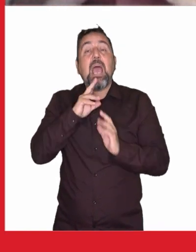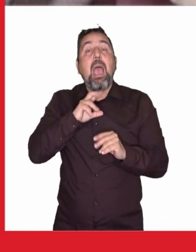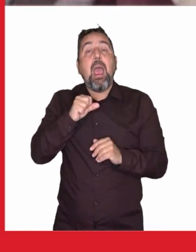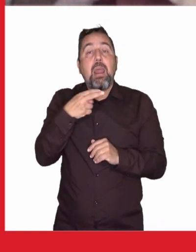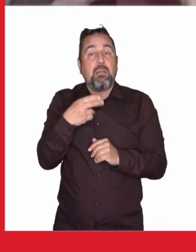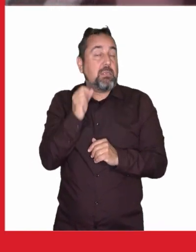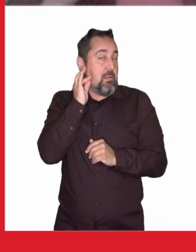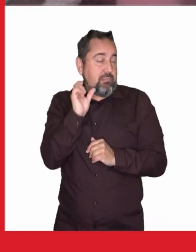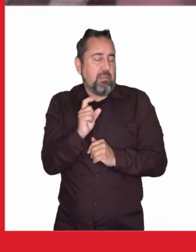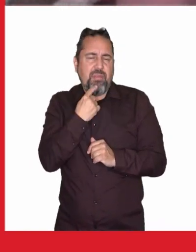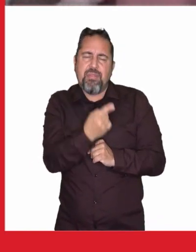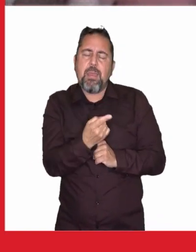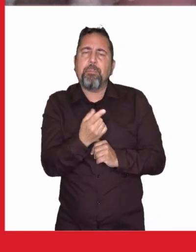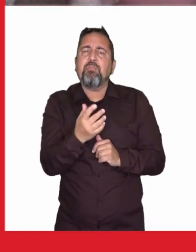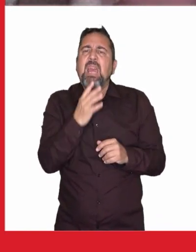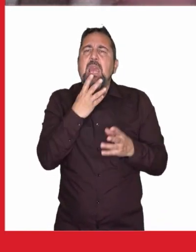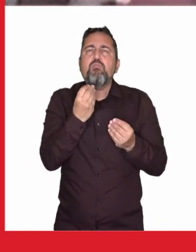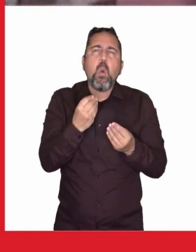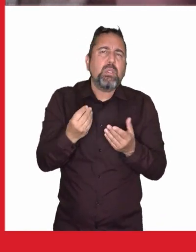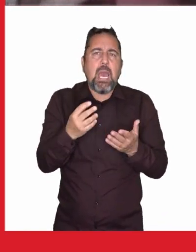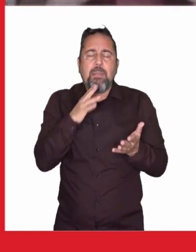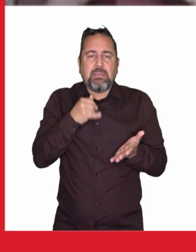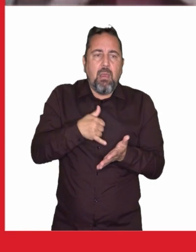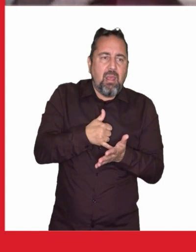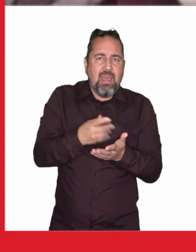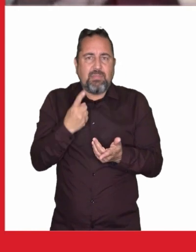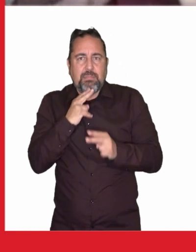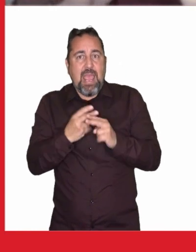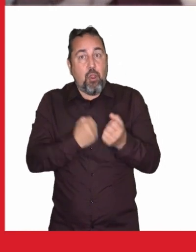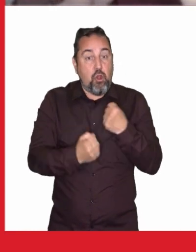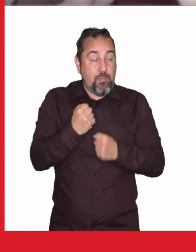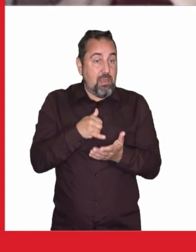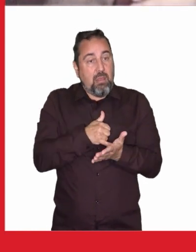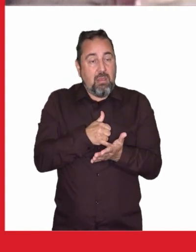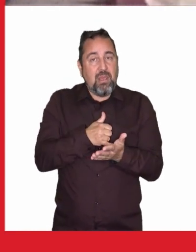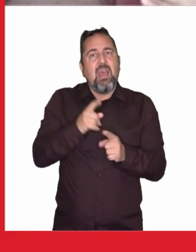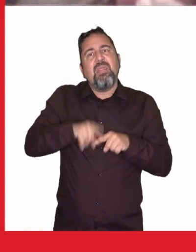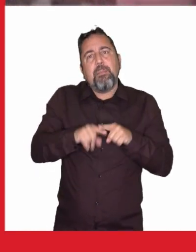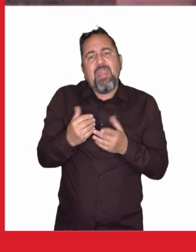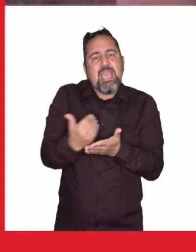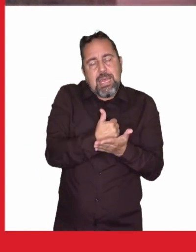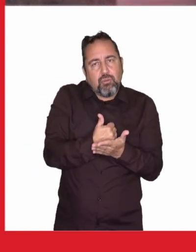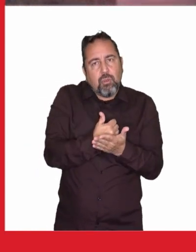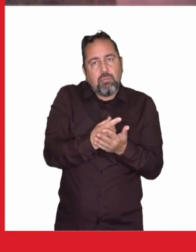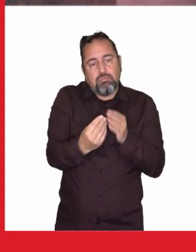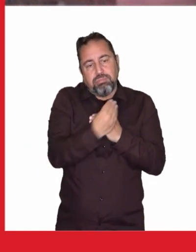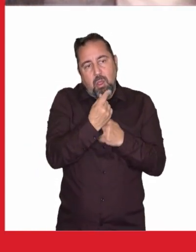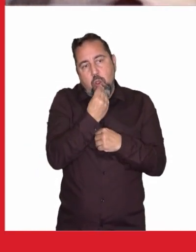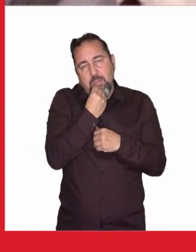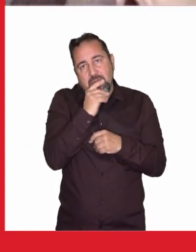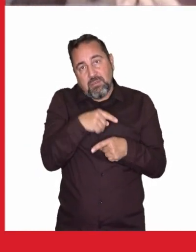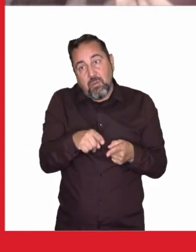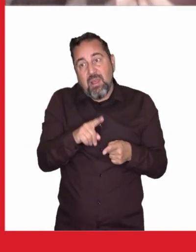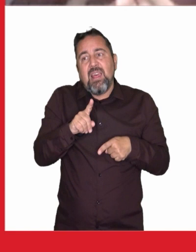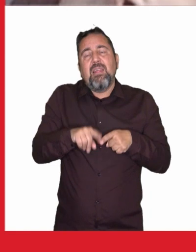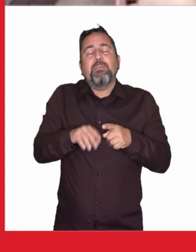por el dinero. Y además, como planteaba antes Arantxa, tienen mucha, digamos, vulnerabilidad económica,